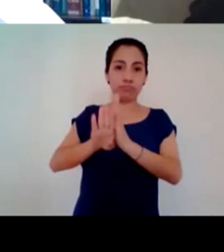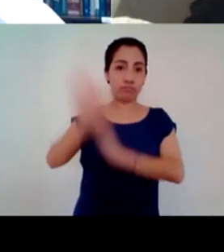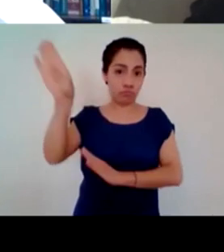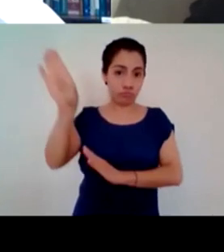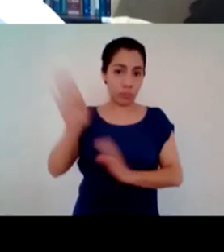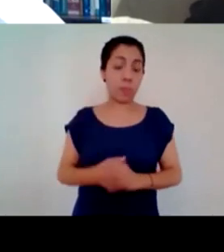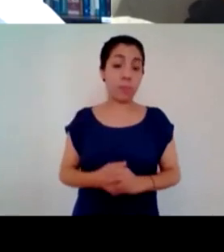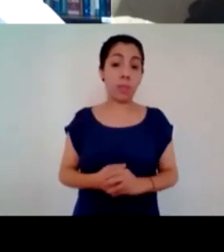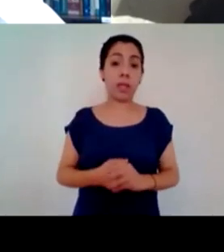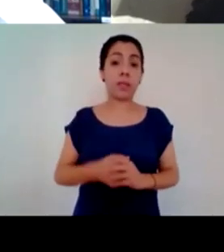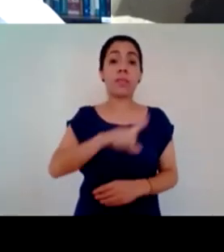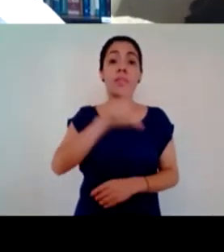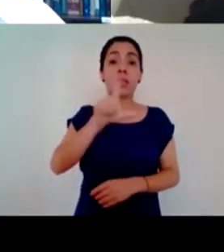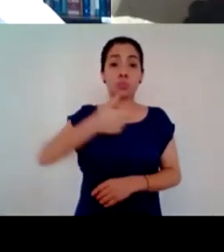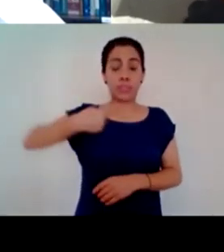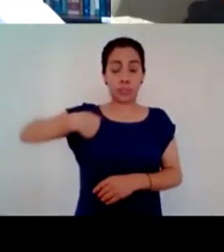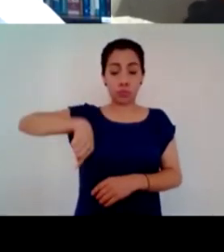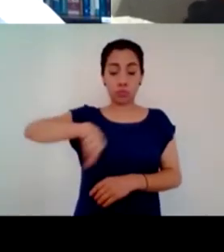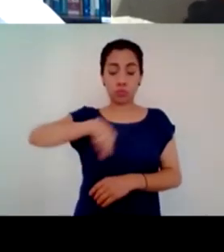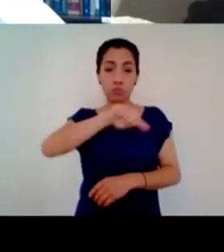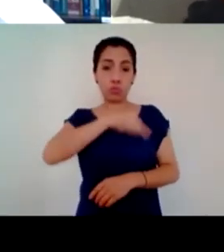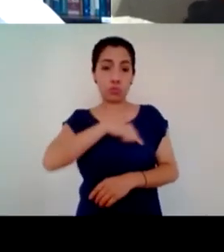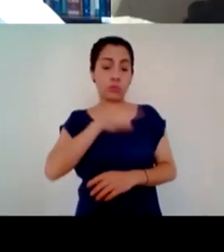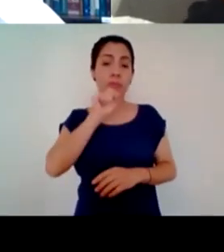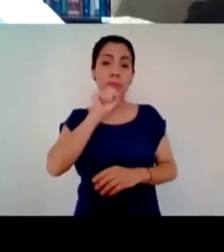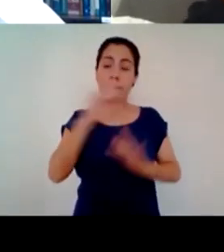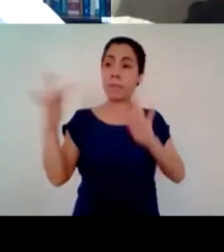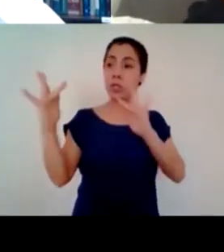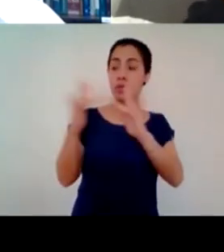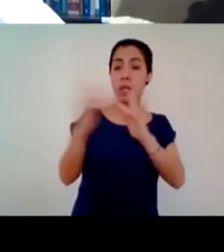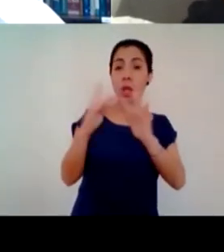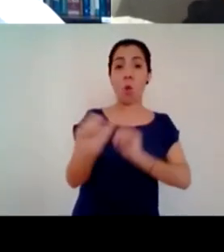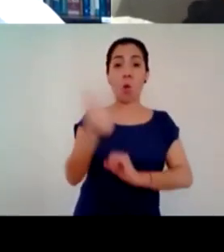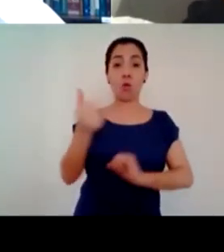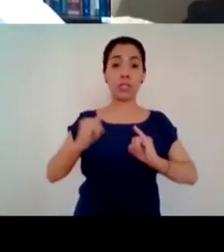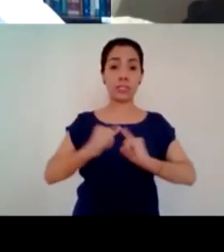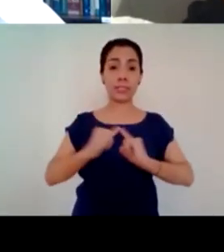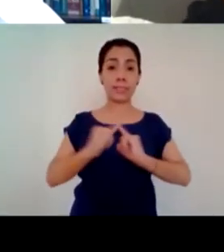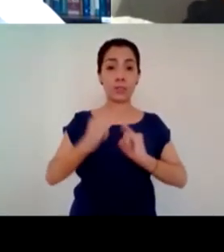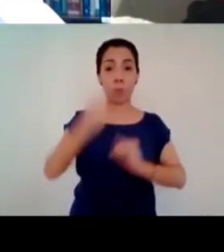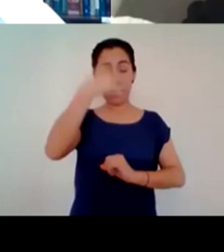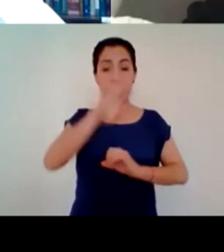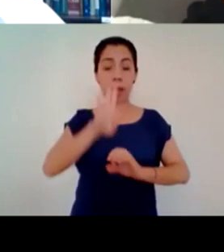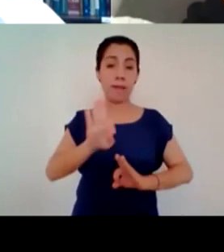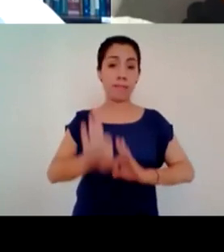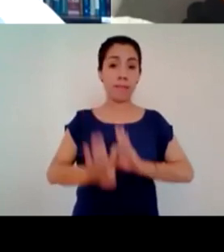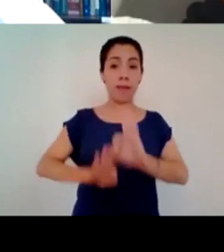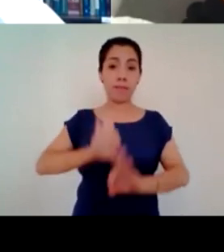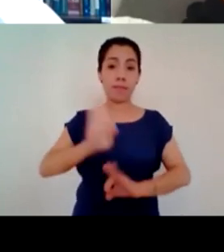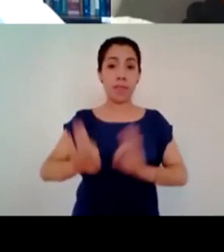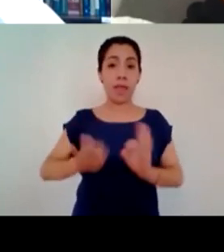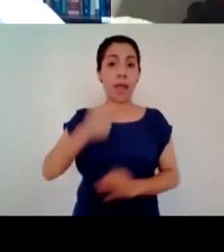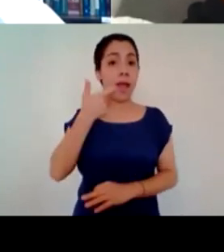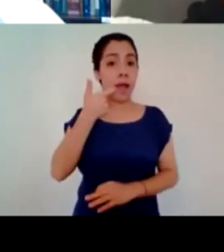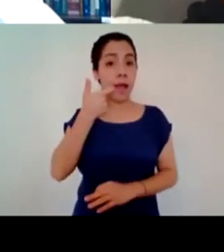de canalizaciones externas a otras instituciones expertas en el tratamiento, pero esto no nos